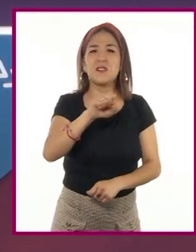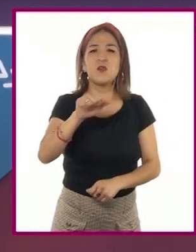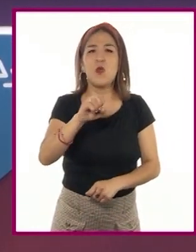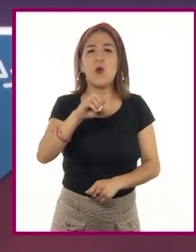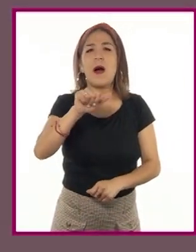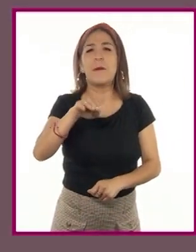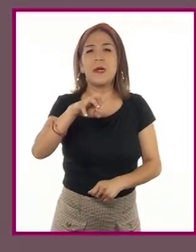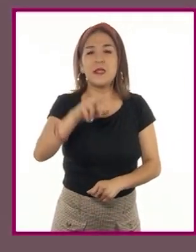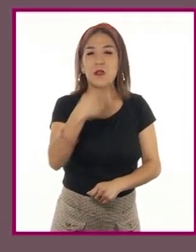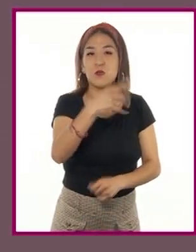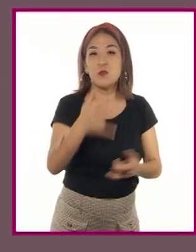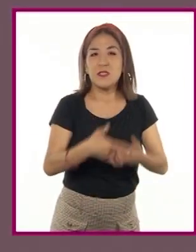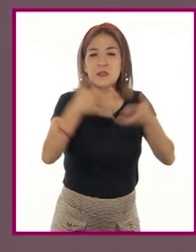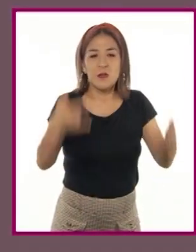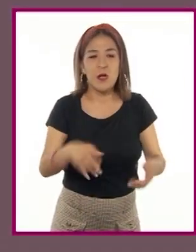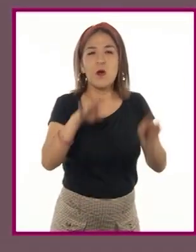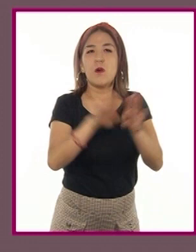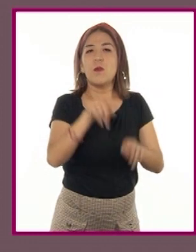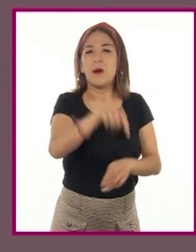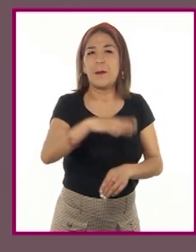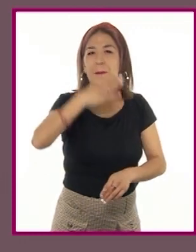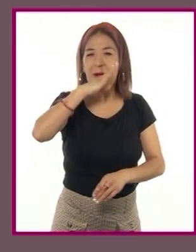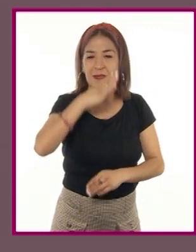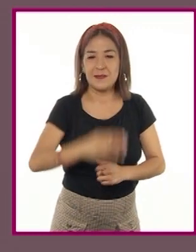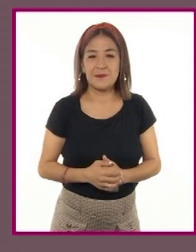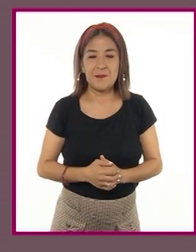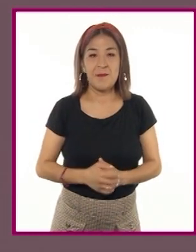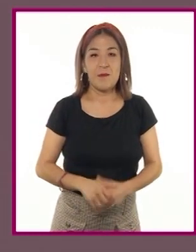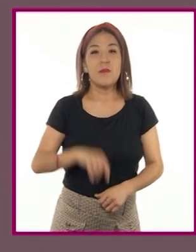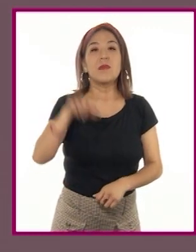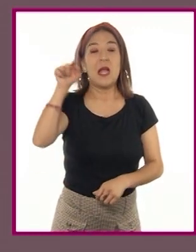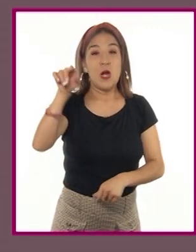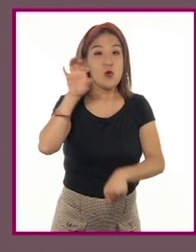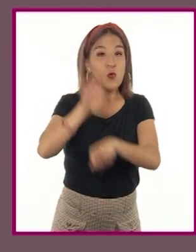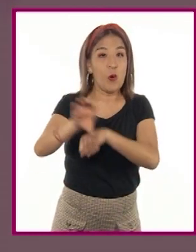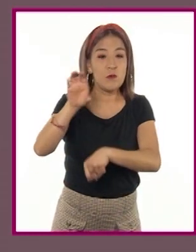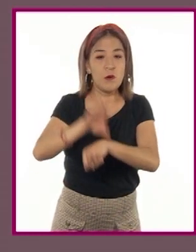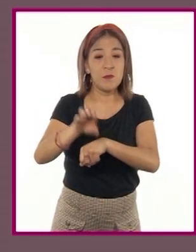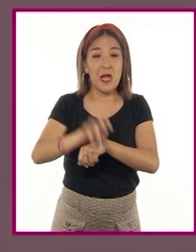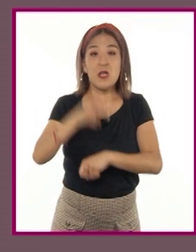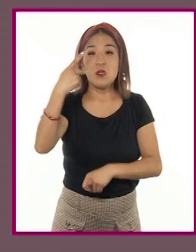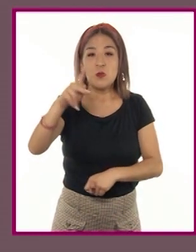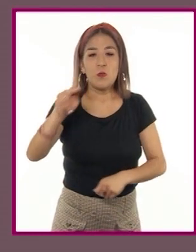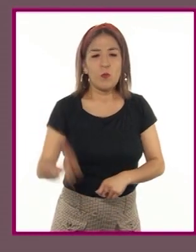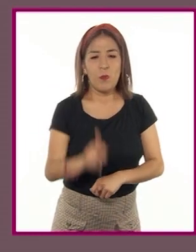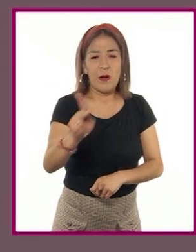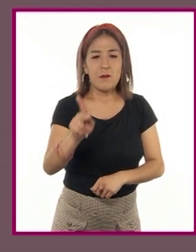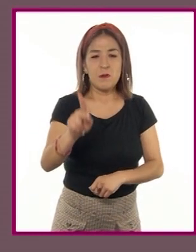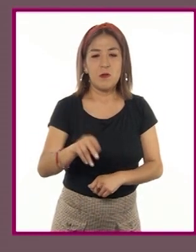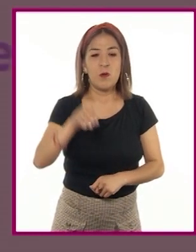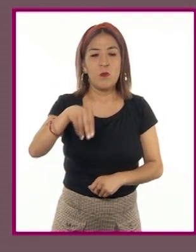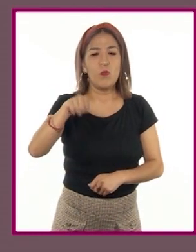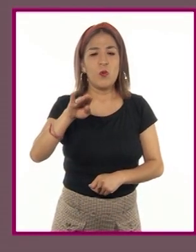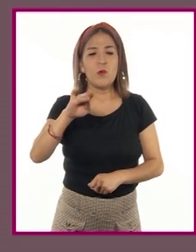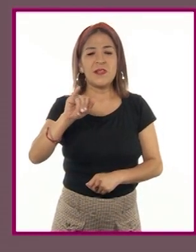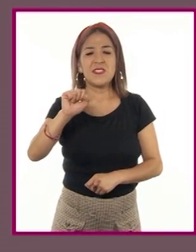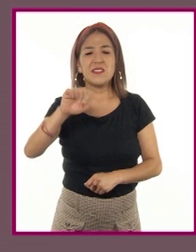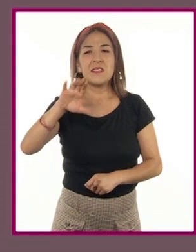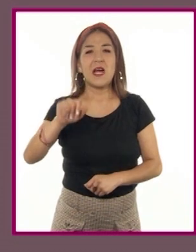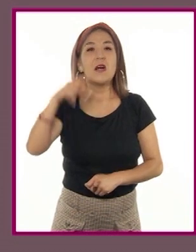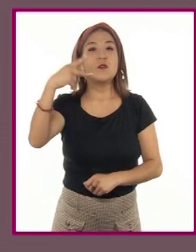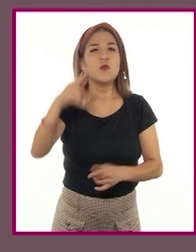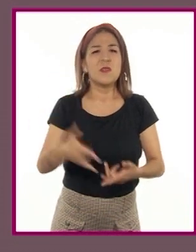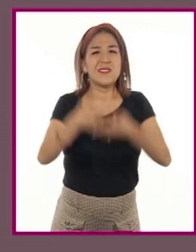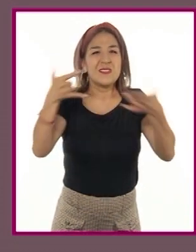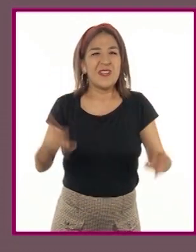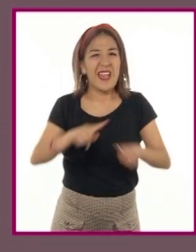hombre y del maíz en el sur del continente americano, en lo que hoy es Colombia, el pueblo muisca contaba su propio mito del origen del